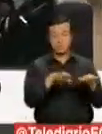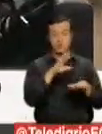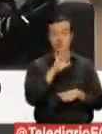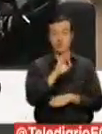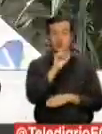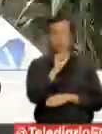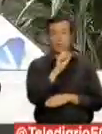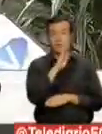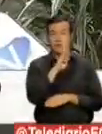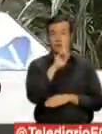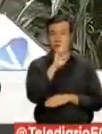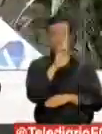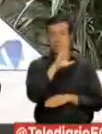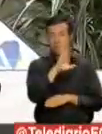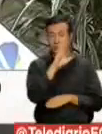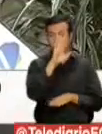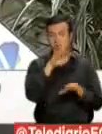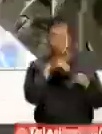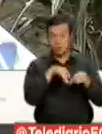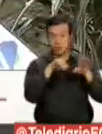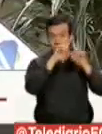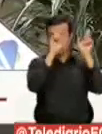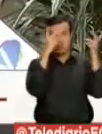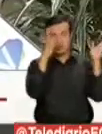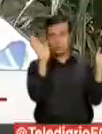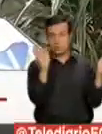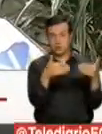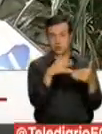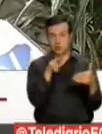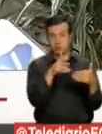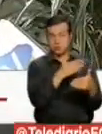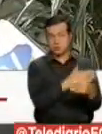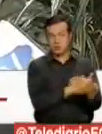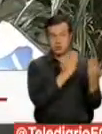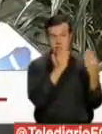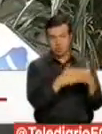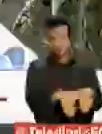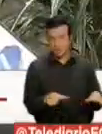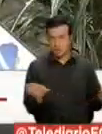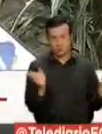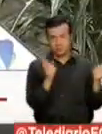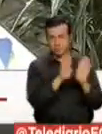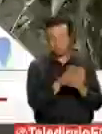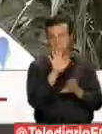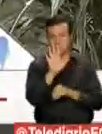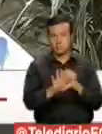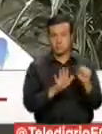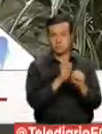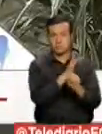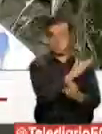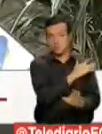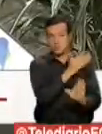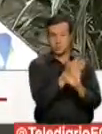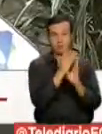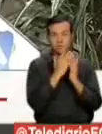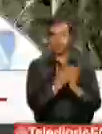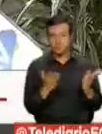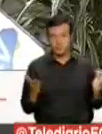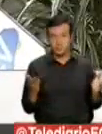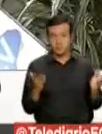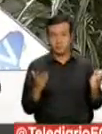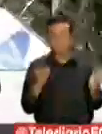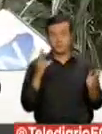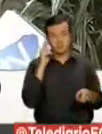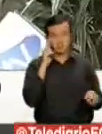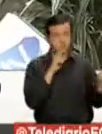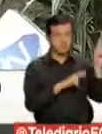calzado Fabrec. Esta empresa se resolvió ya su liquidación hace 3 meses. Es una empresa que desde hace 5 años ya no tenía balances